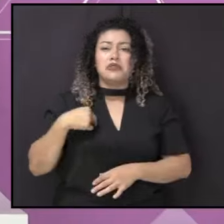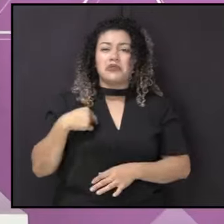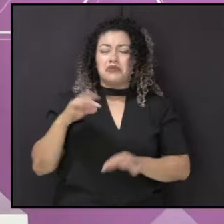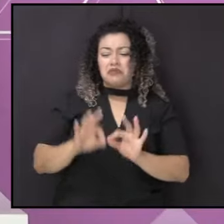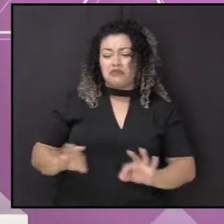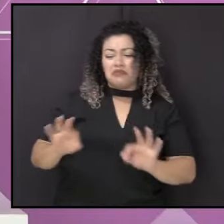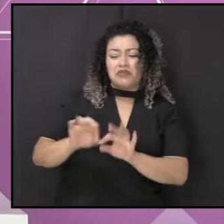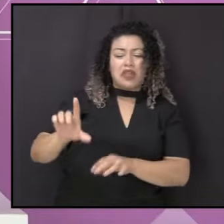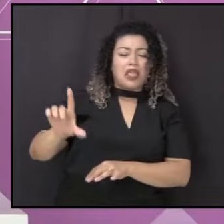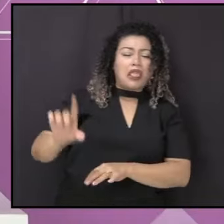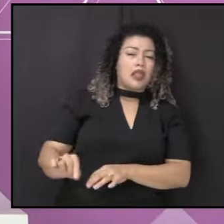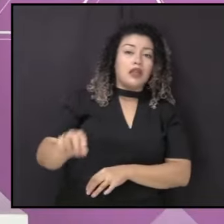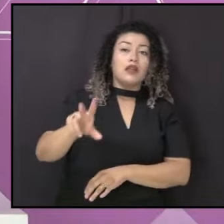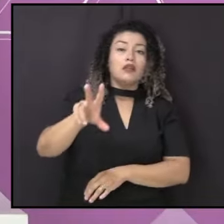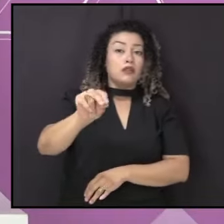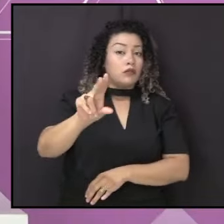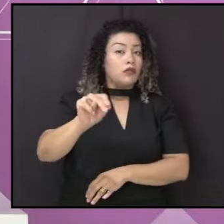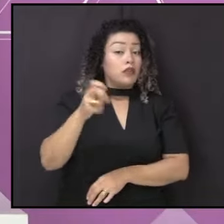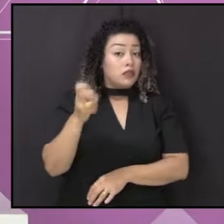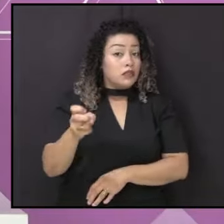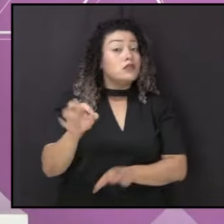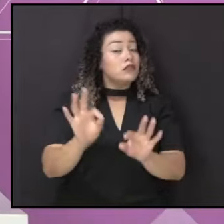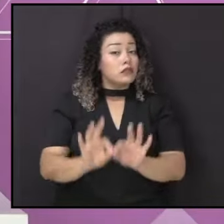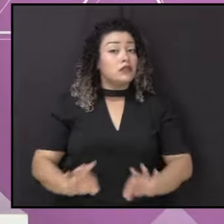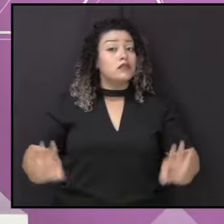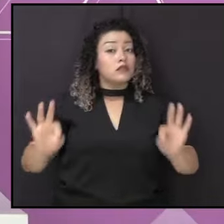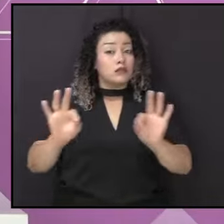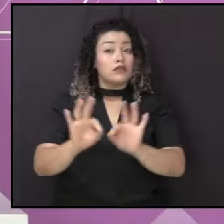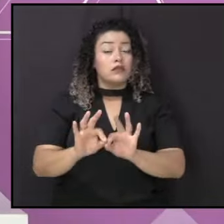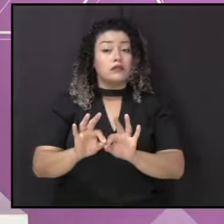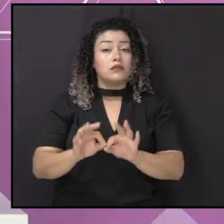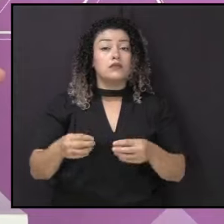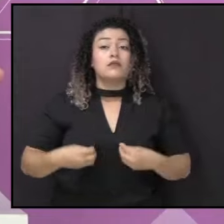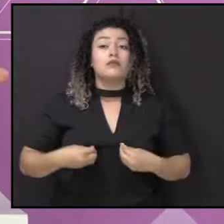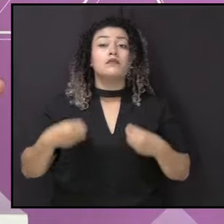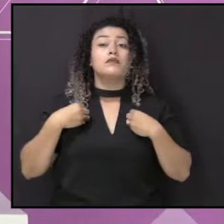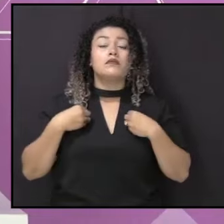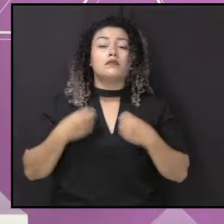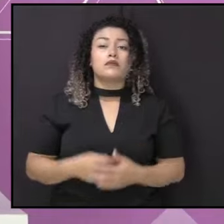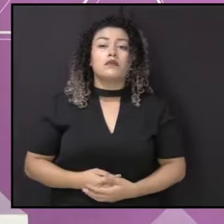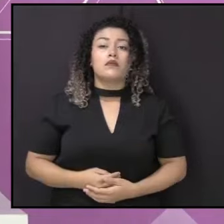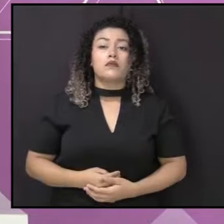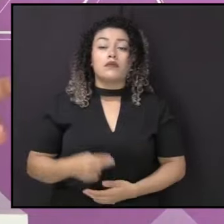embargo, es de las más fundamentales e importantes y básicas en el ser humano. Como seres